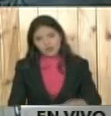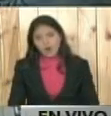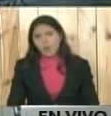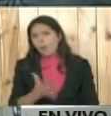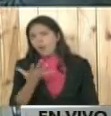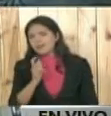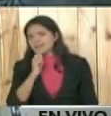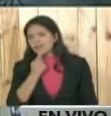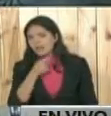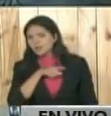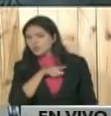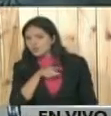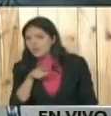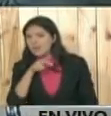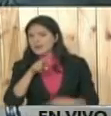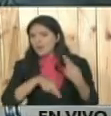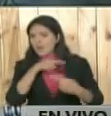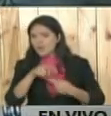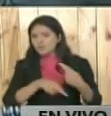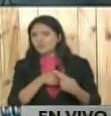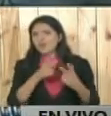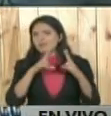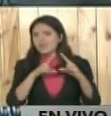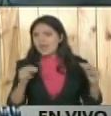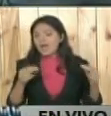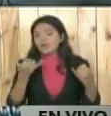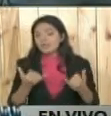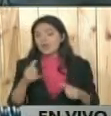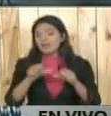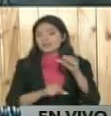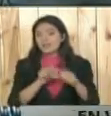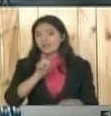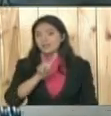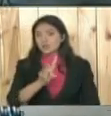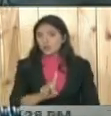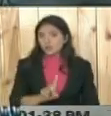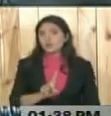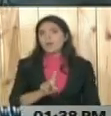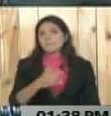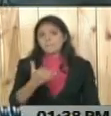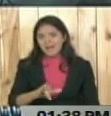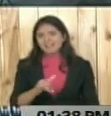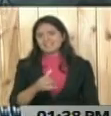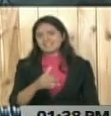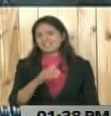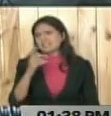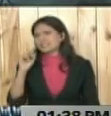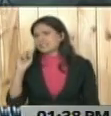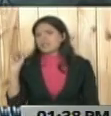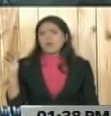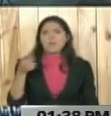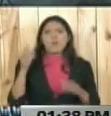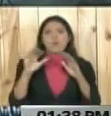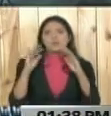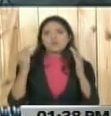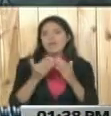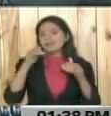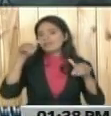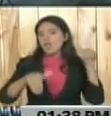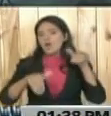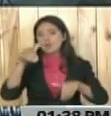secreto de la revolución sandinista del siglo XXI para tener el récord mundial de